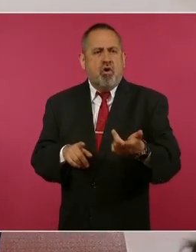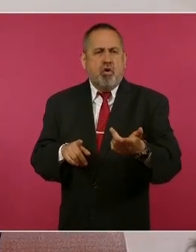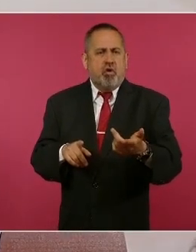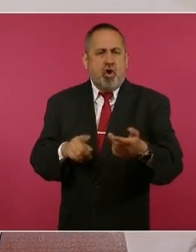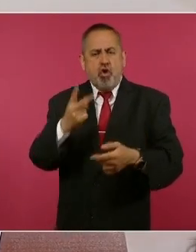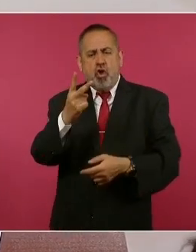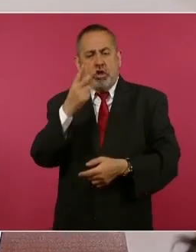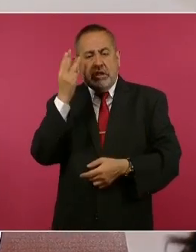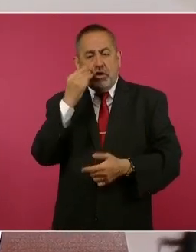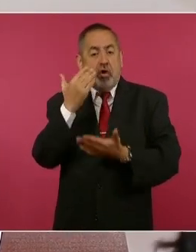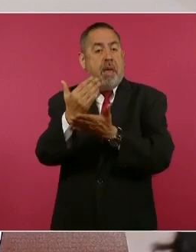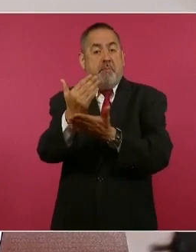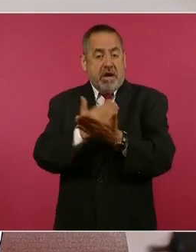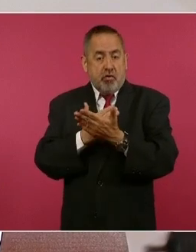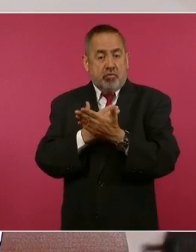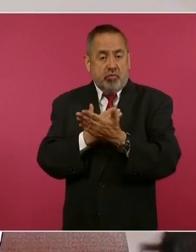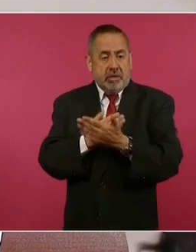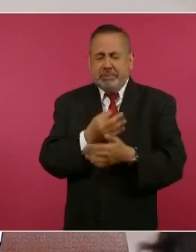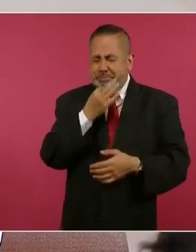2-3 horas